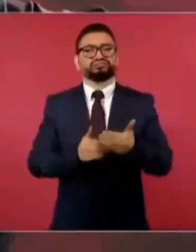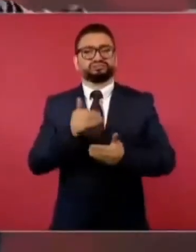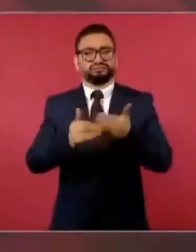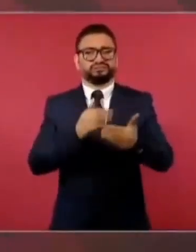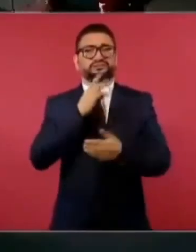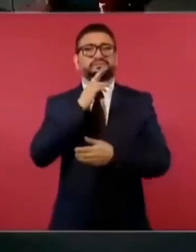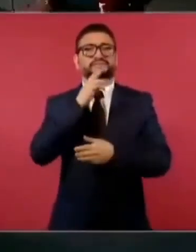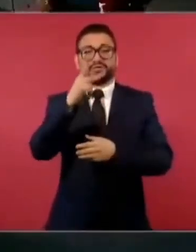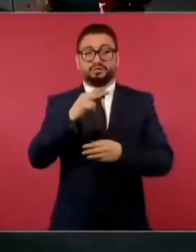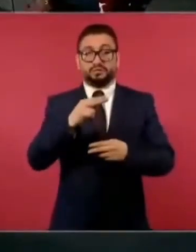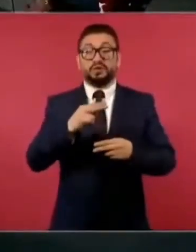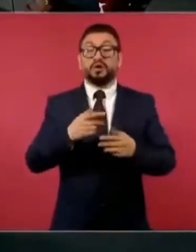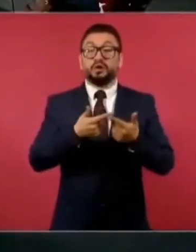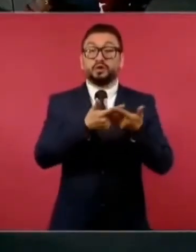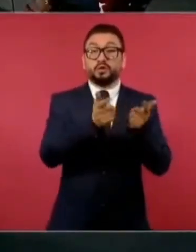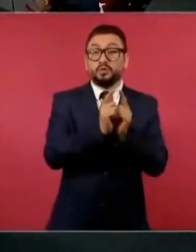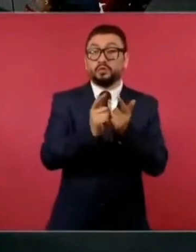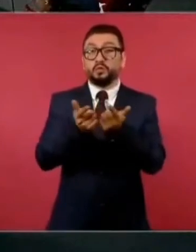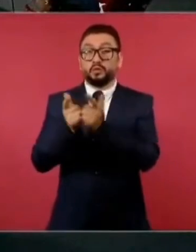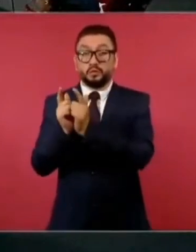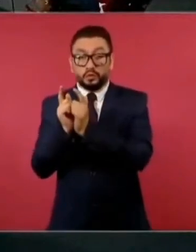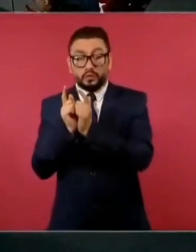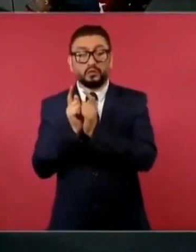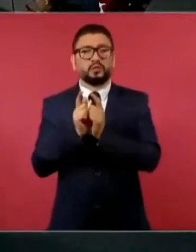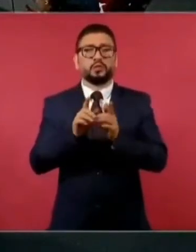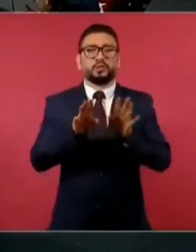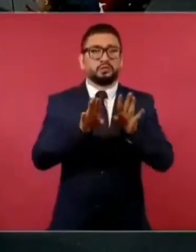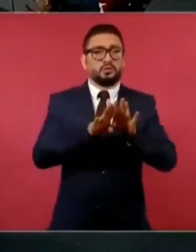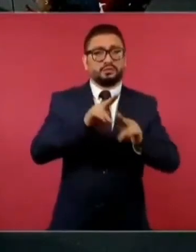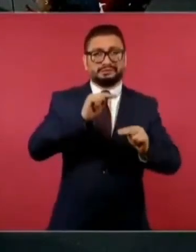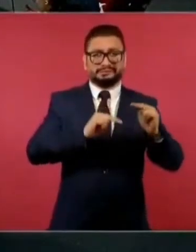del clasismo, del racismo,